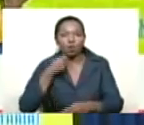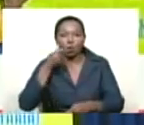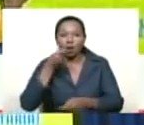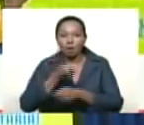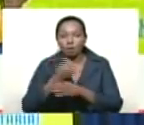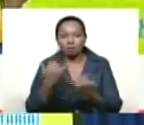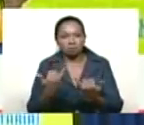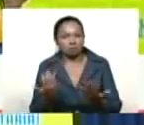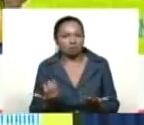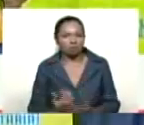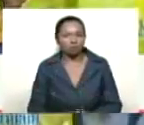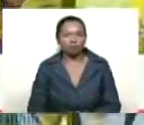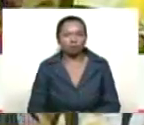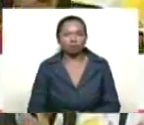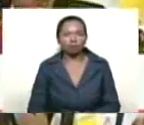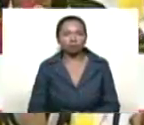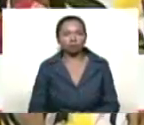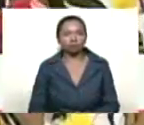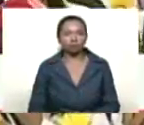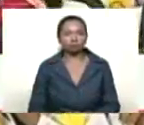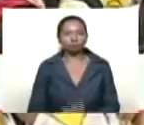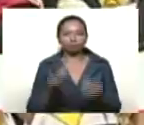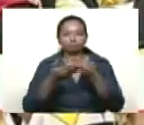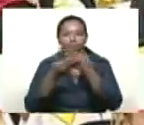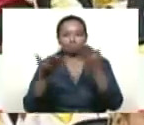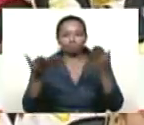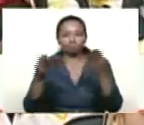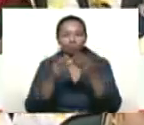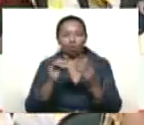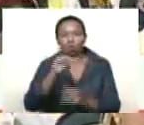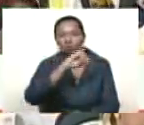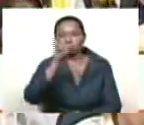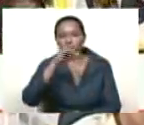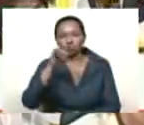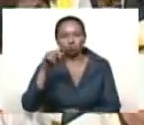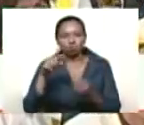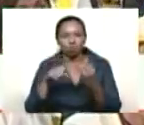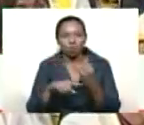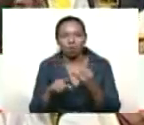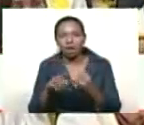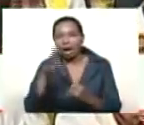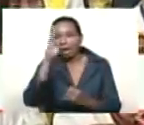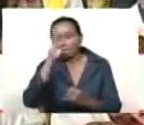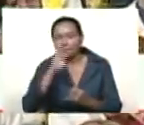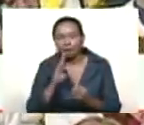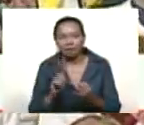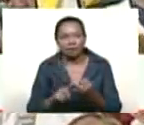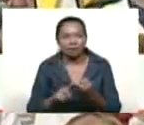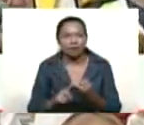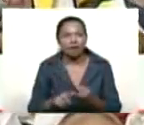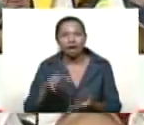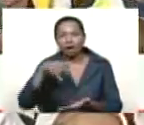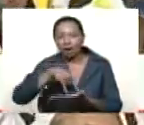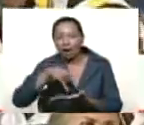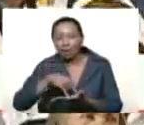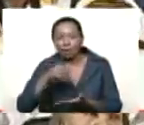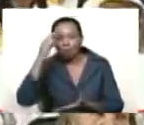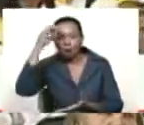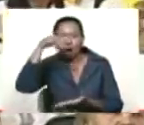graduandos y graduandas. Aquí están Del Zulia, Barinas, Carabobo,